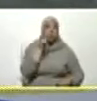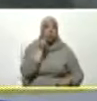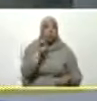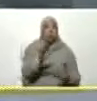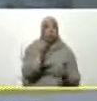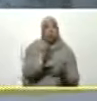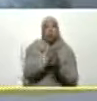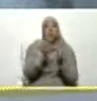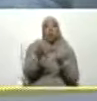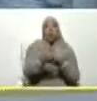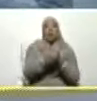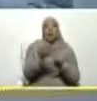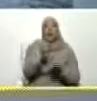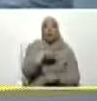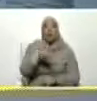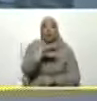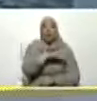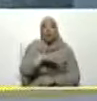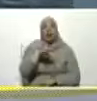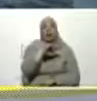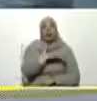con Protección Civil